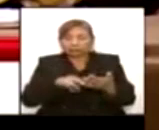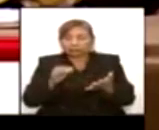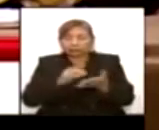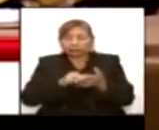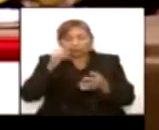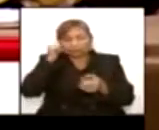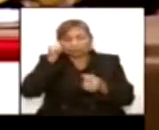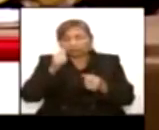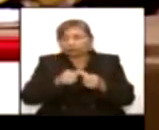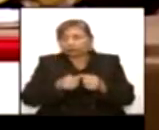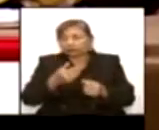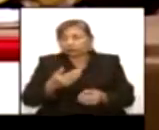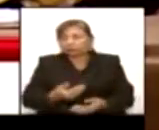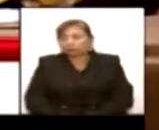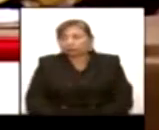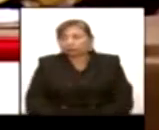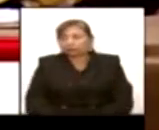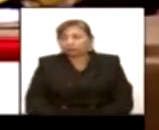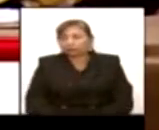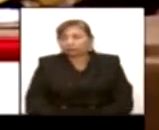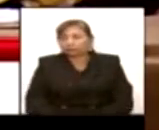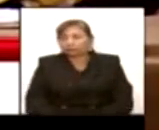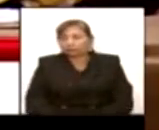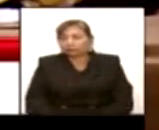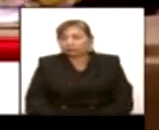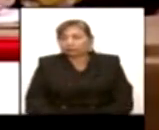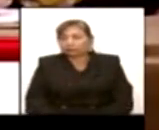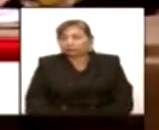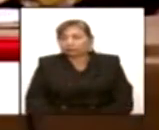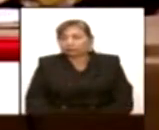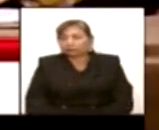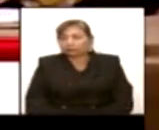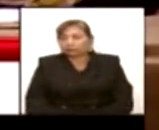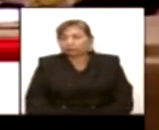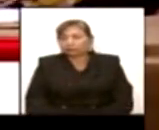a recordar qué dice A través de la nuestra presidencia, Constitución. doctora Fernández.